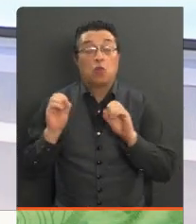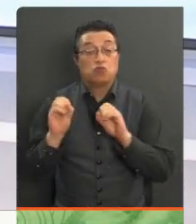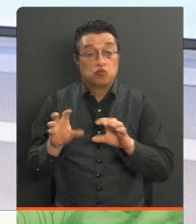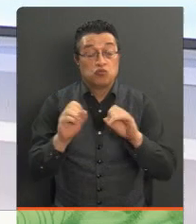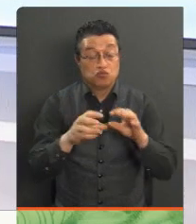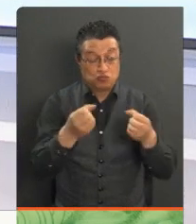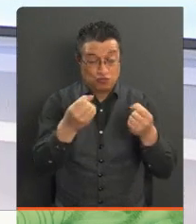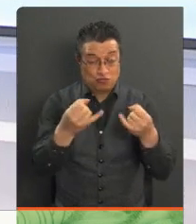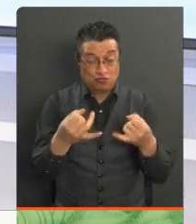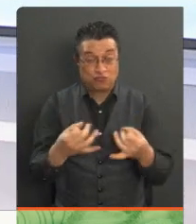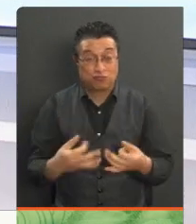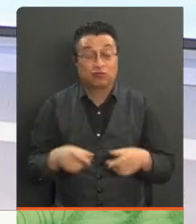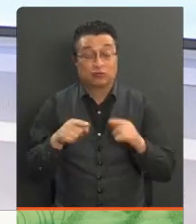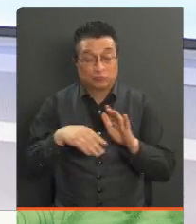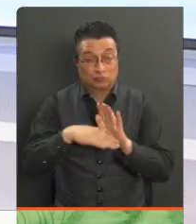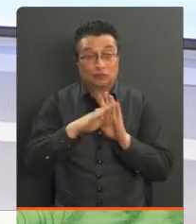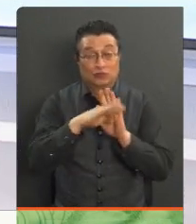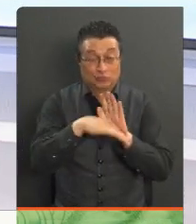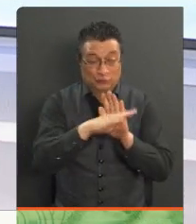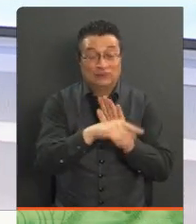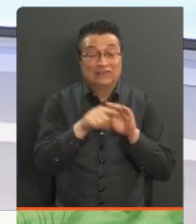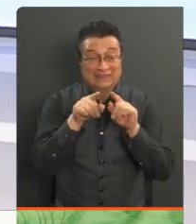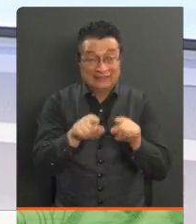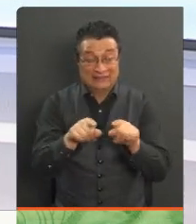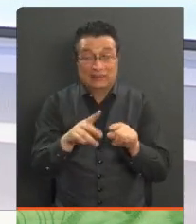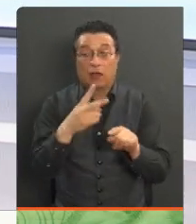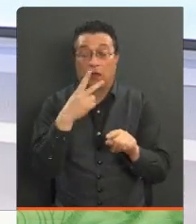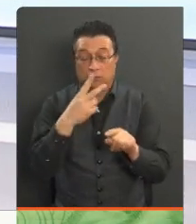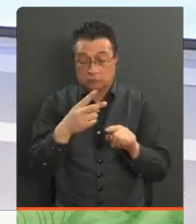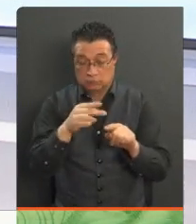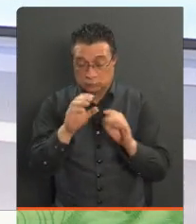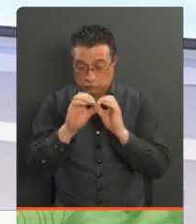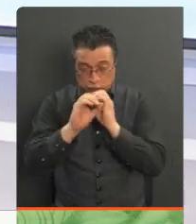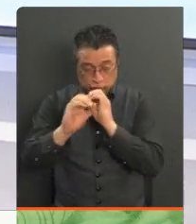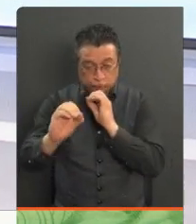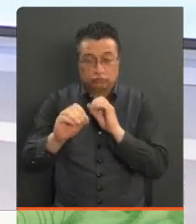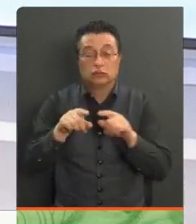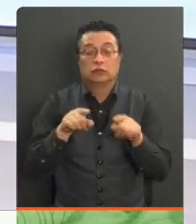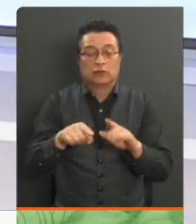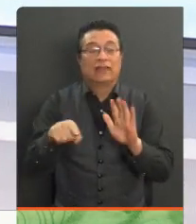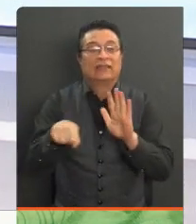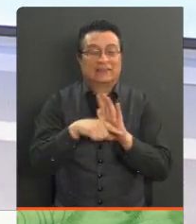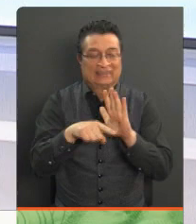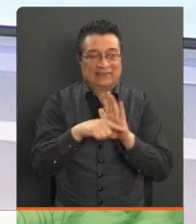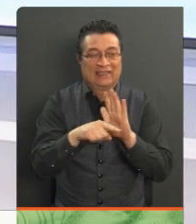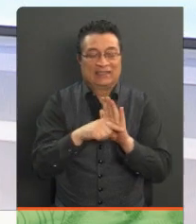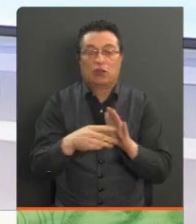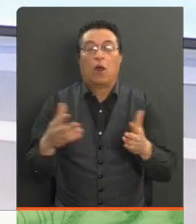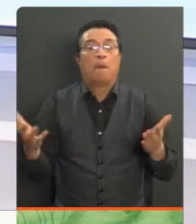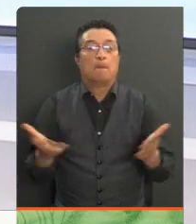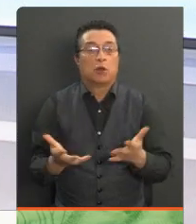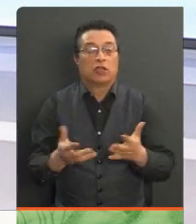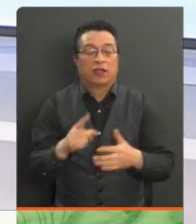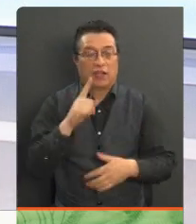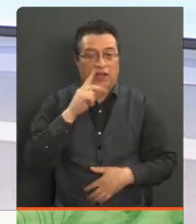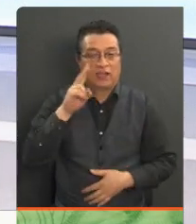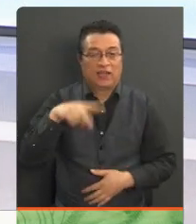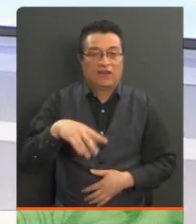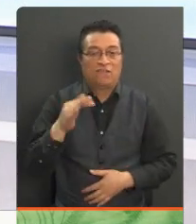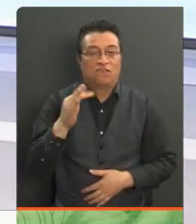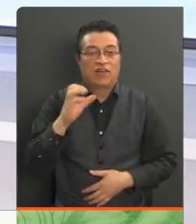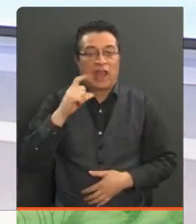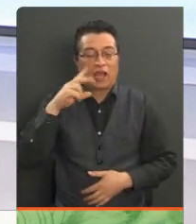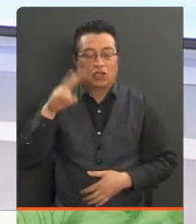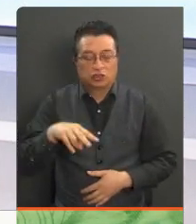números, muchas de esas variables que mide ahí y que proyecta fueran en términos negativos, porque por ejemplo la inflación va a crecer, por